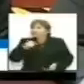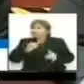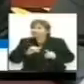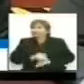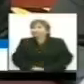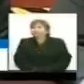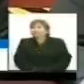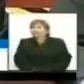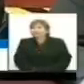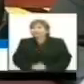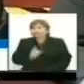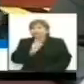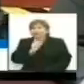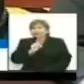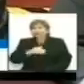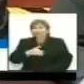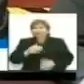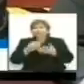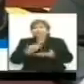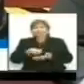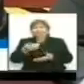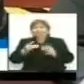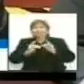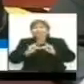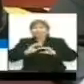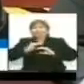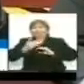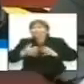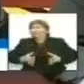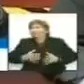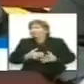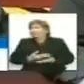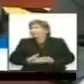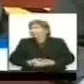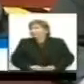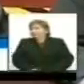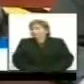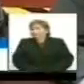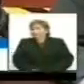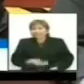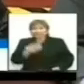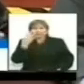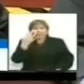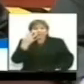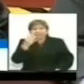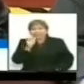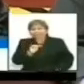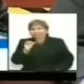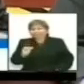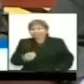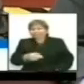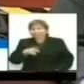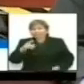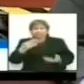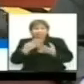O sea, esos que no pueden comprar incubadoras, esos que tienen una serie de problemas en donde hay cuatro presidentes regionales